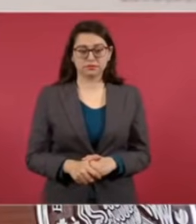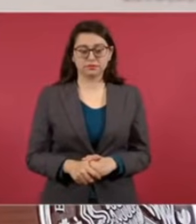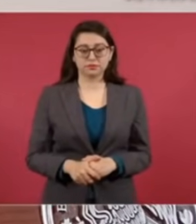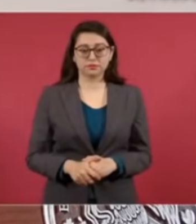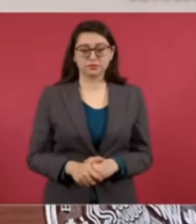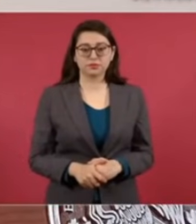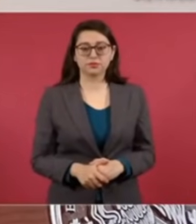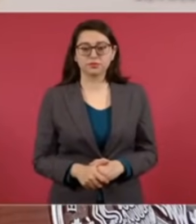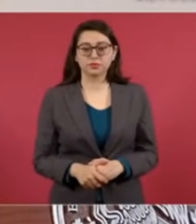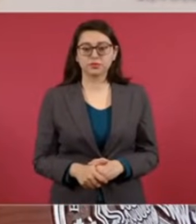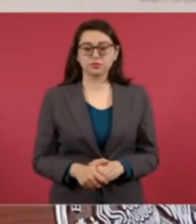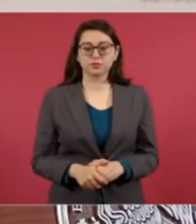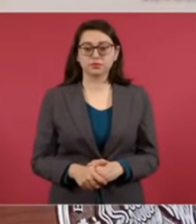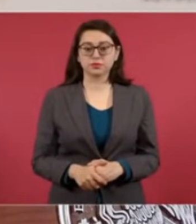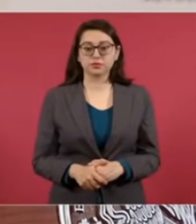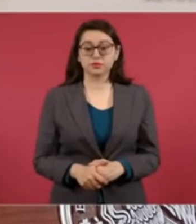fue gobernador,